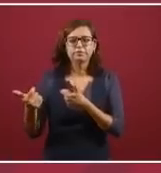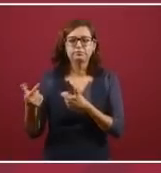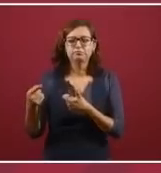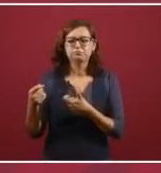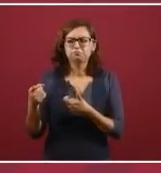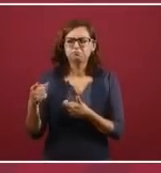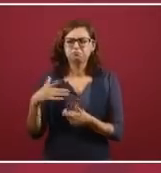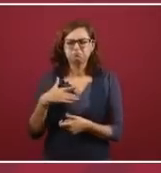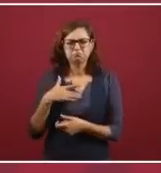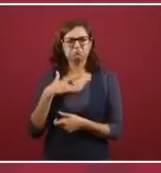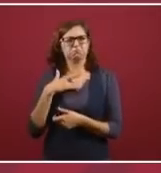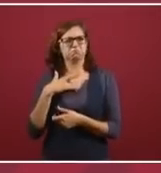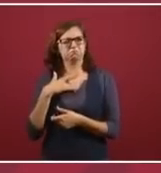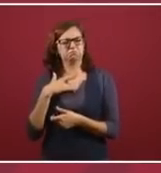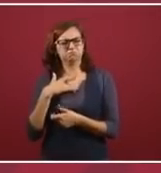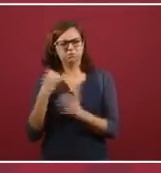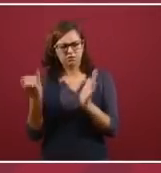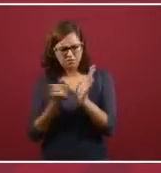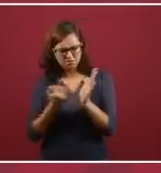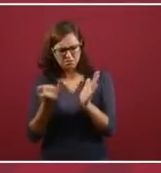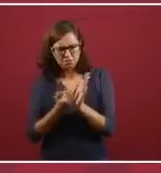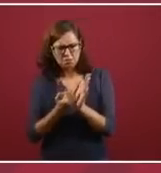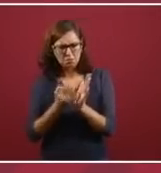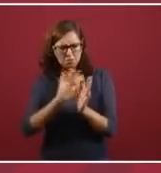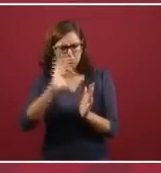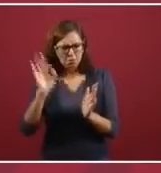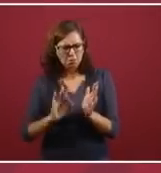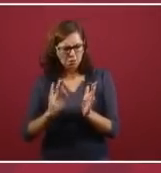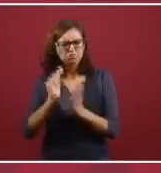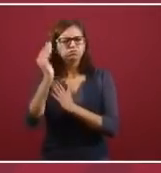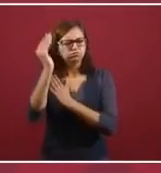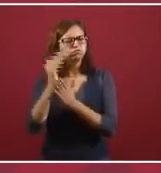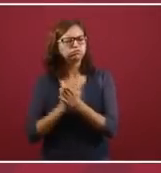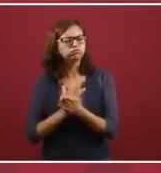decidió bajar la tasa de interés. Esto es